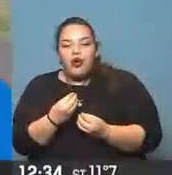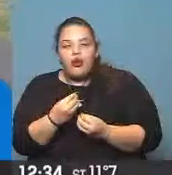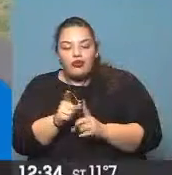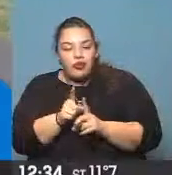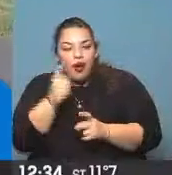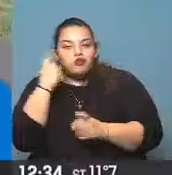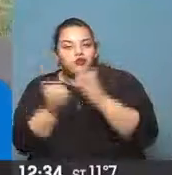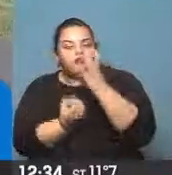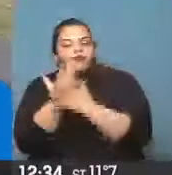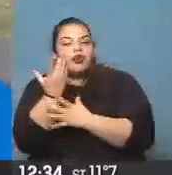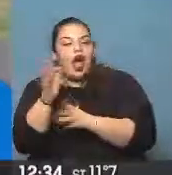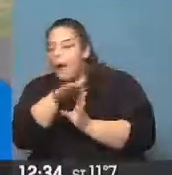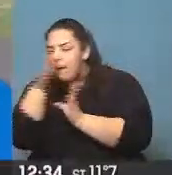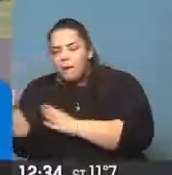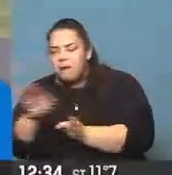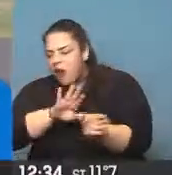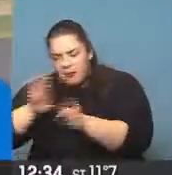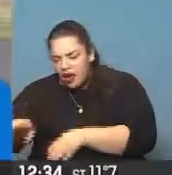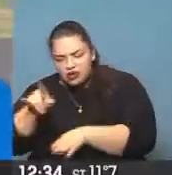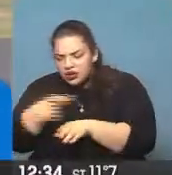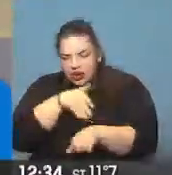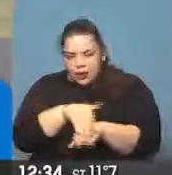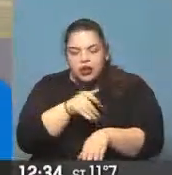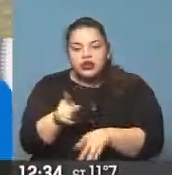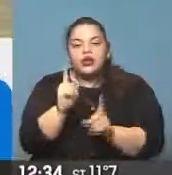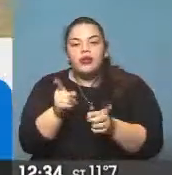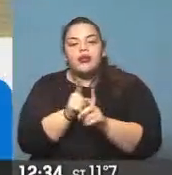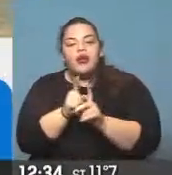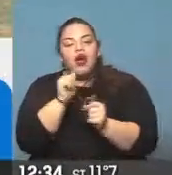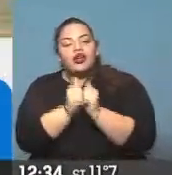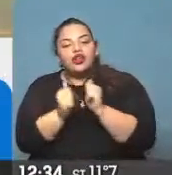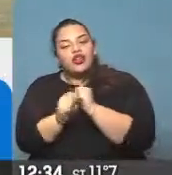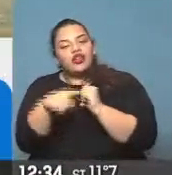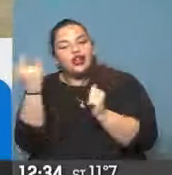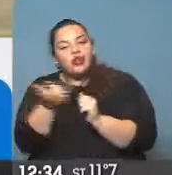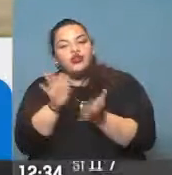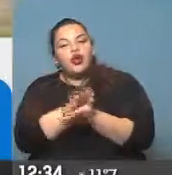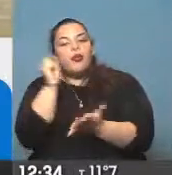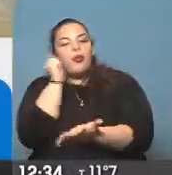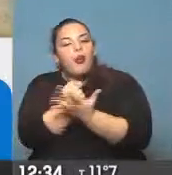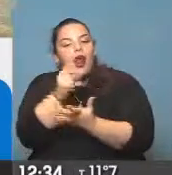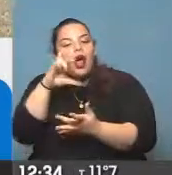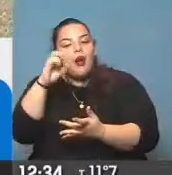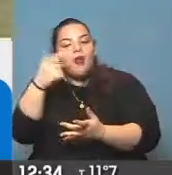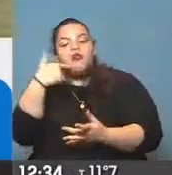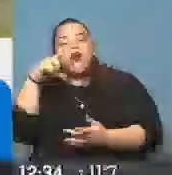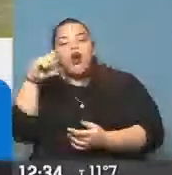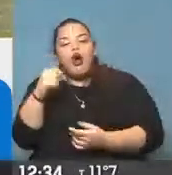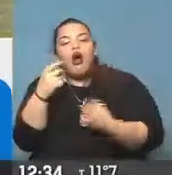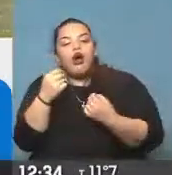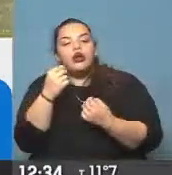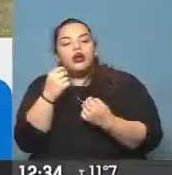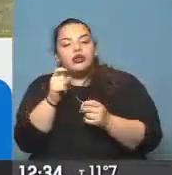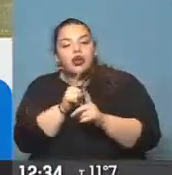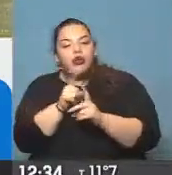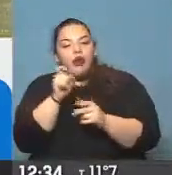más allá del calzado no y la filosofía que nosotros construimos detrás de la marca no de posco para mí poco es un culto al